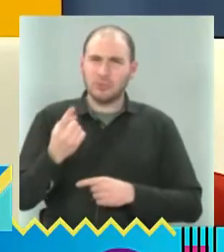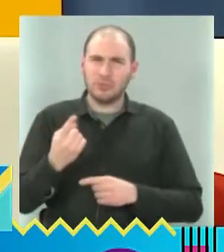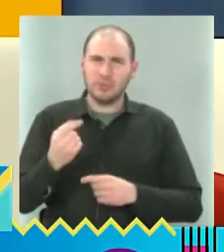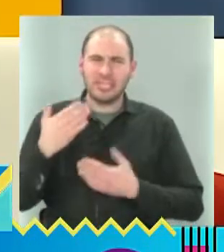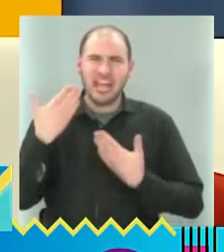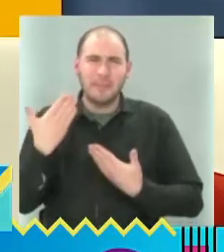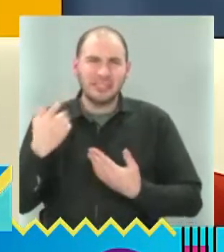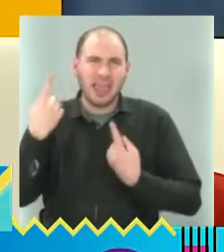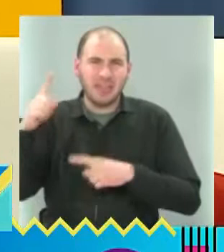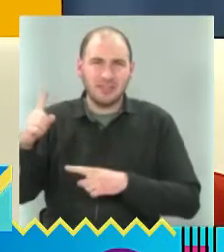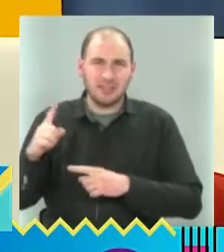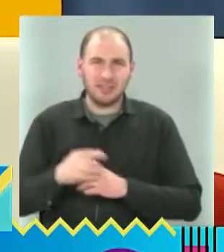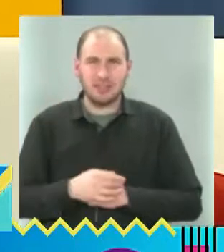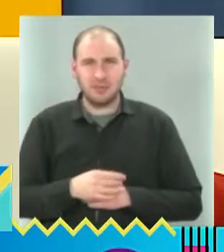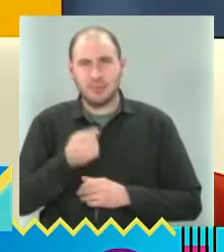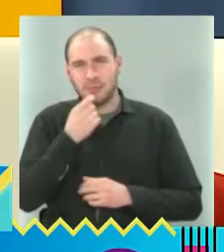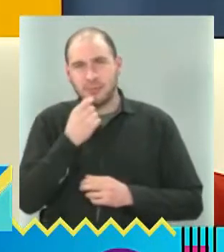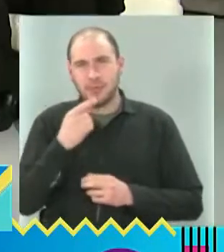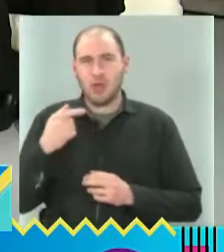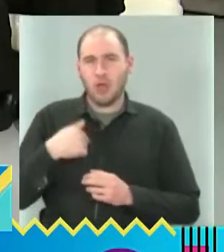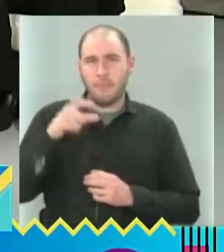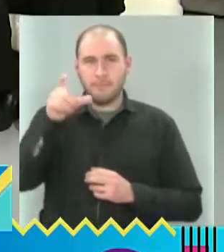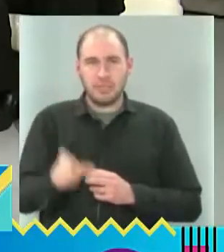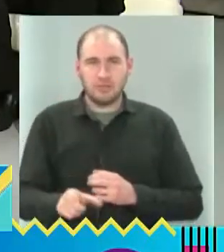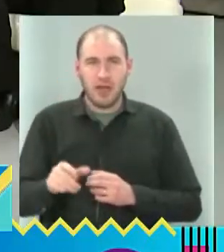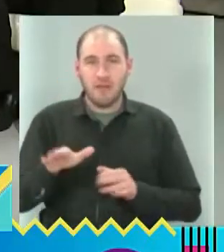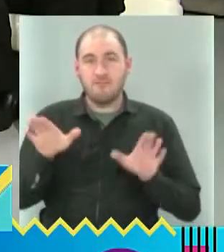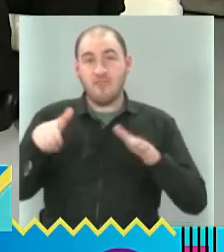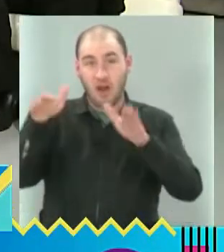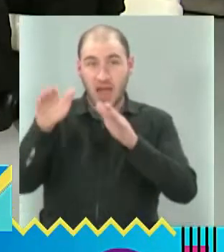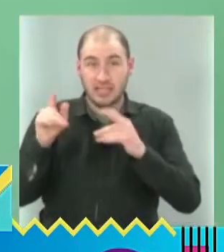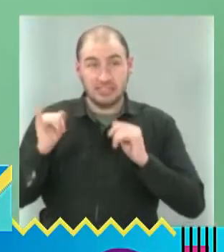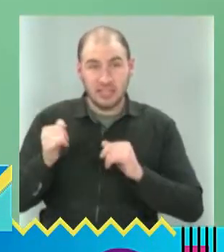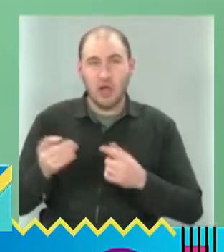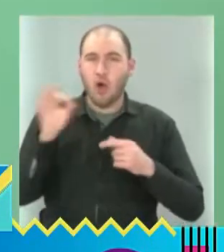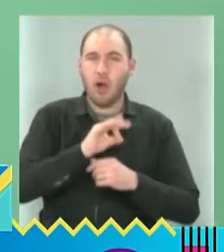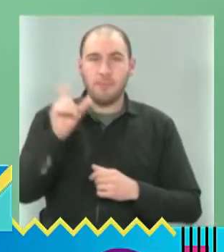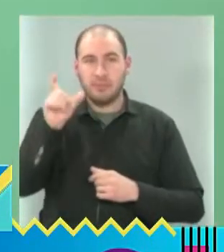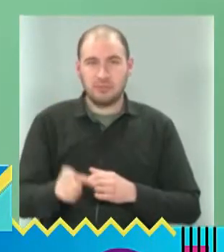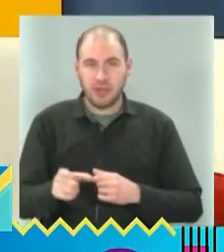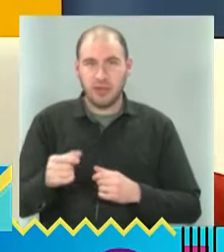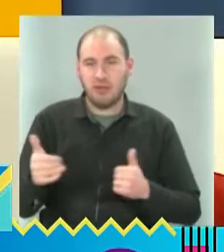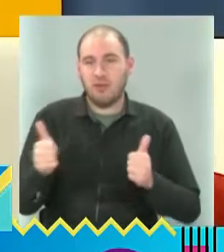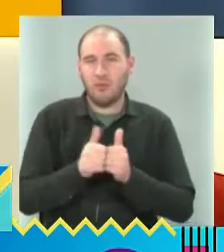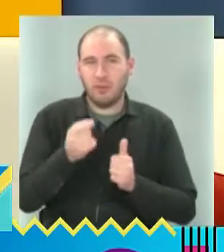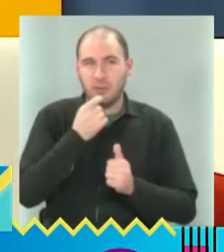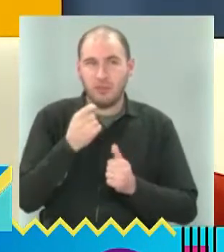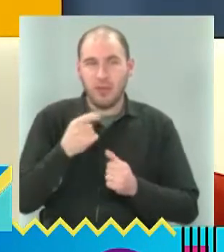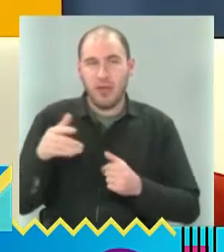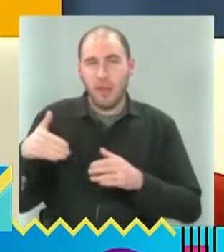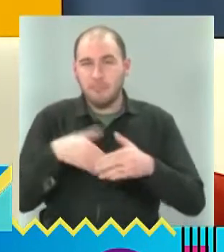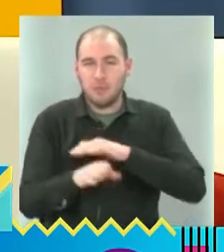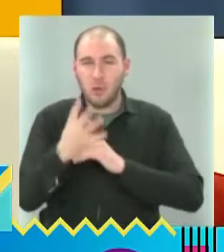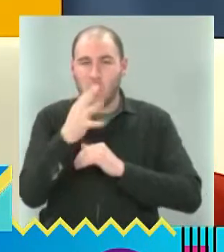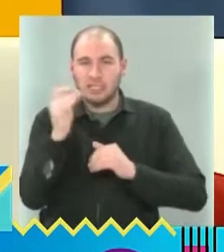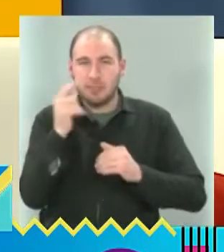la capacidad diferente estaría si yo veo una persona volando o veo a alguien que pueda convivir con unos peces más de